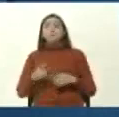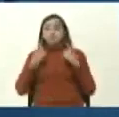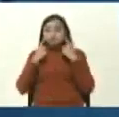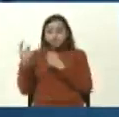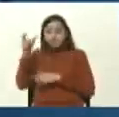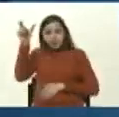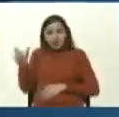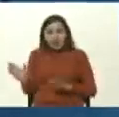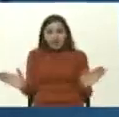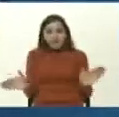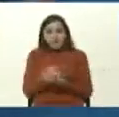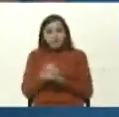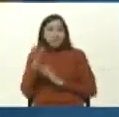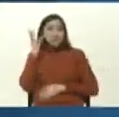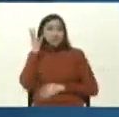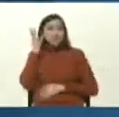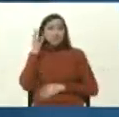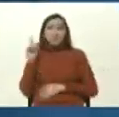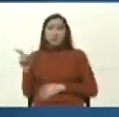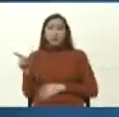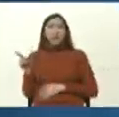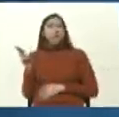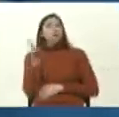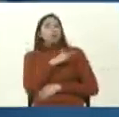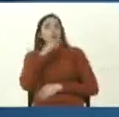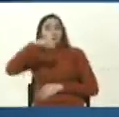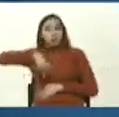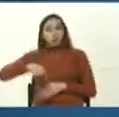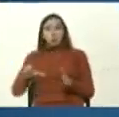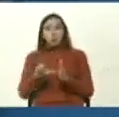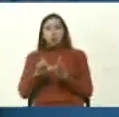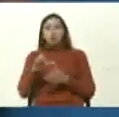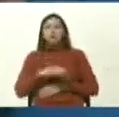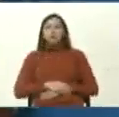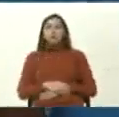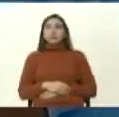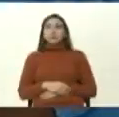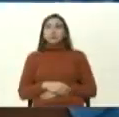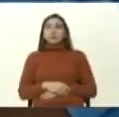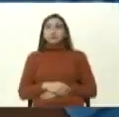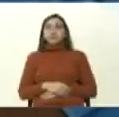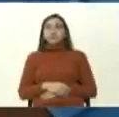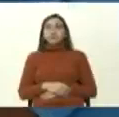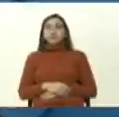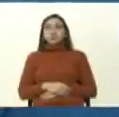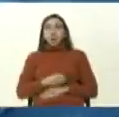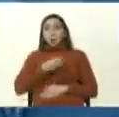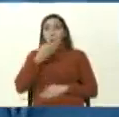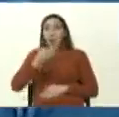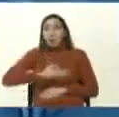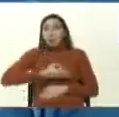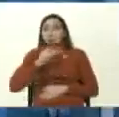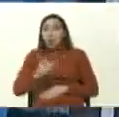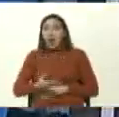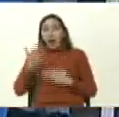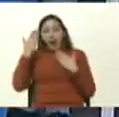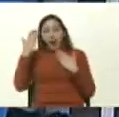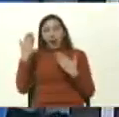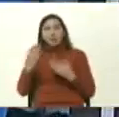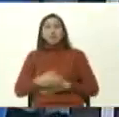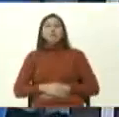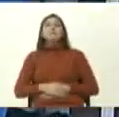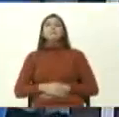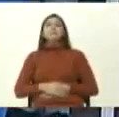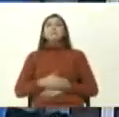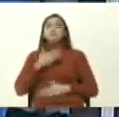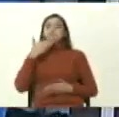compañera Miyumi Alvarado, que es la directora del plantel. Adelante, Miyumi. Buenas tardes. Agradecida,